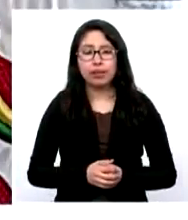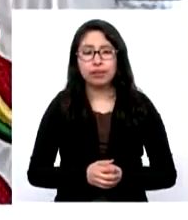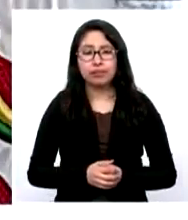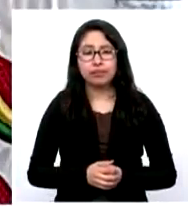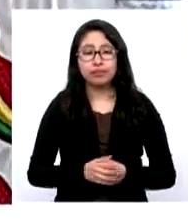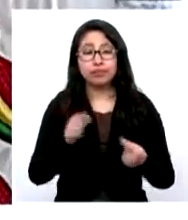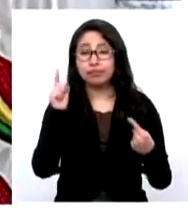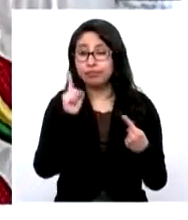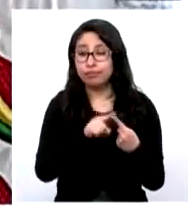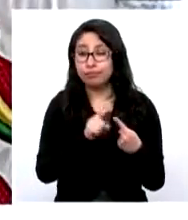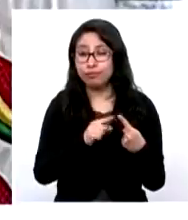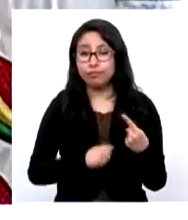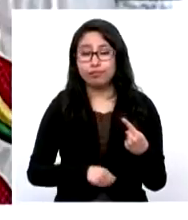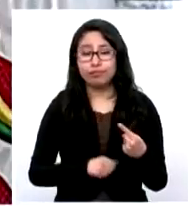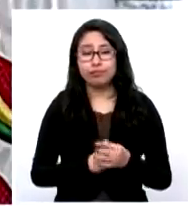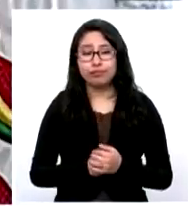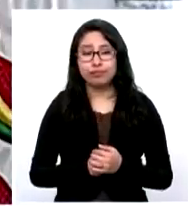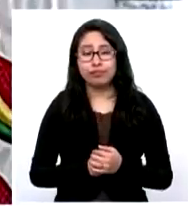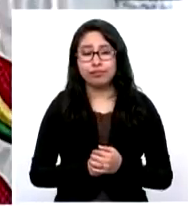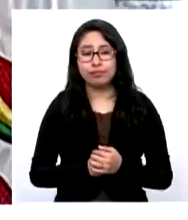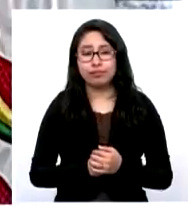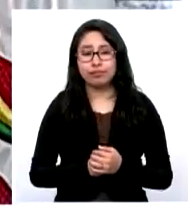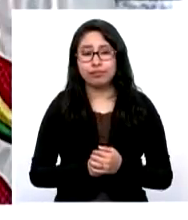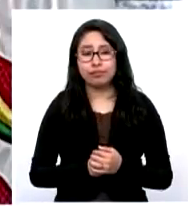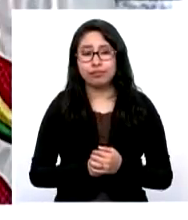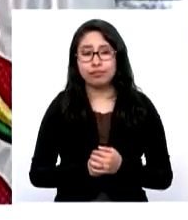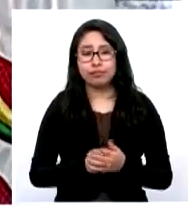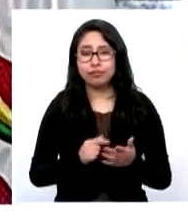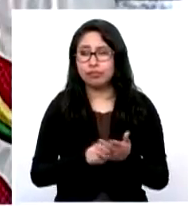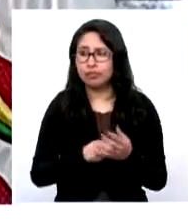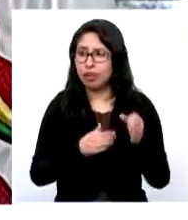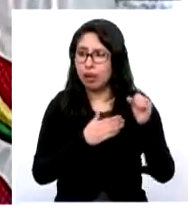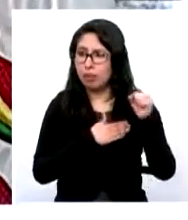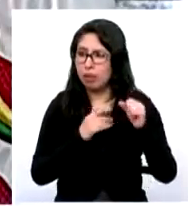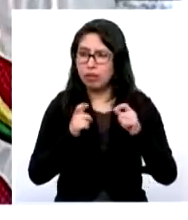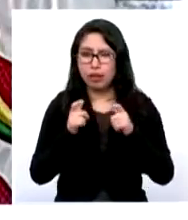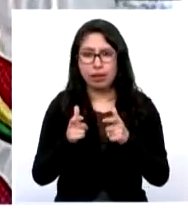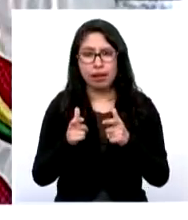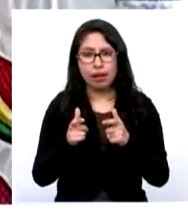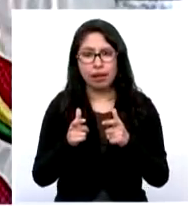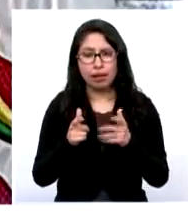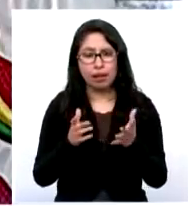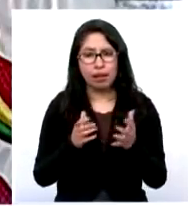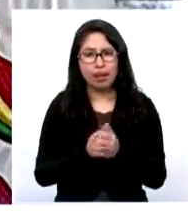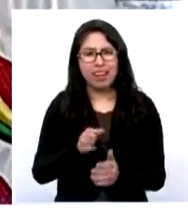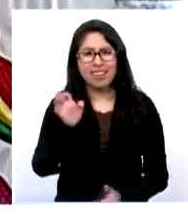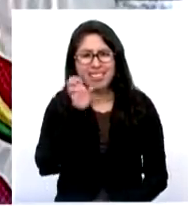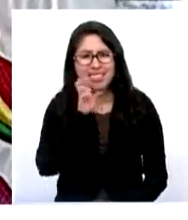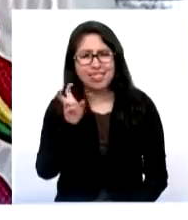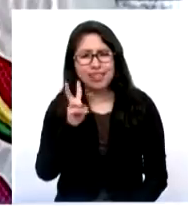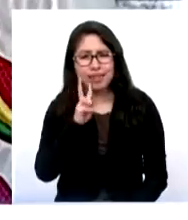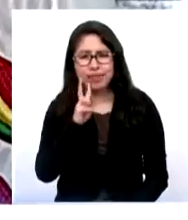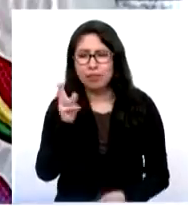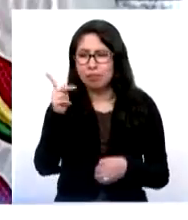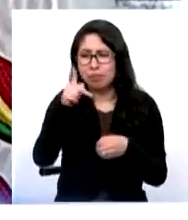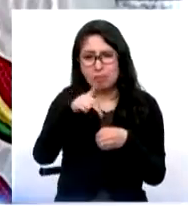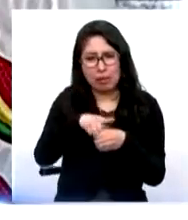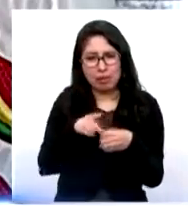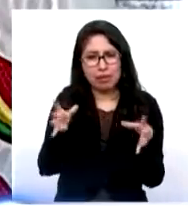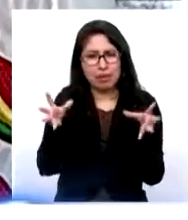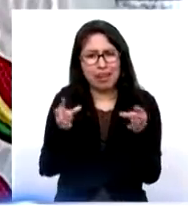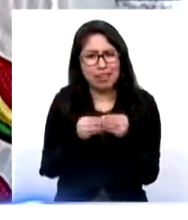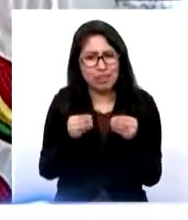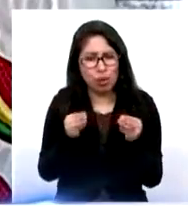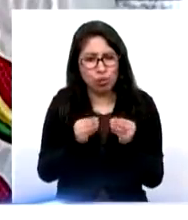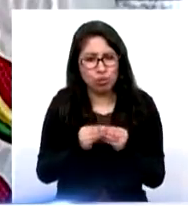¿Ese será el regalo del MAS a Bolivia? ¿En que participe el presidente Morales,